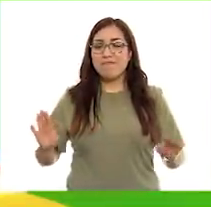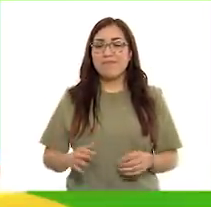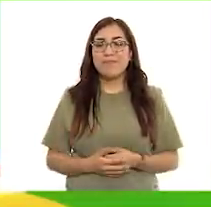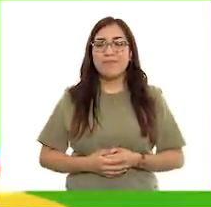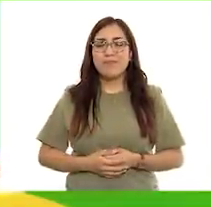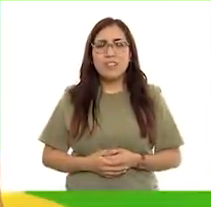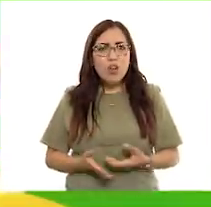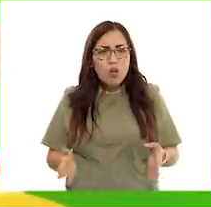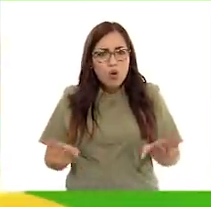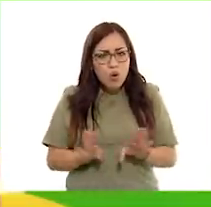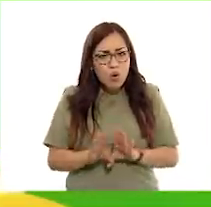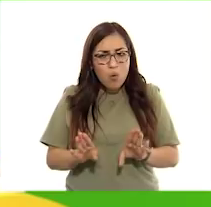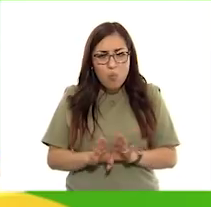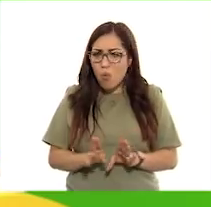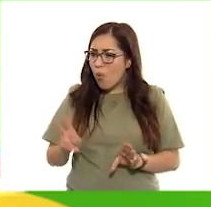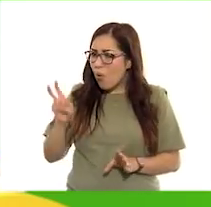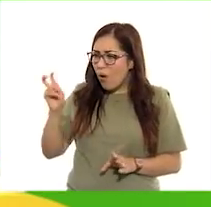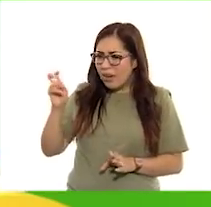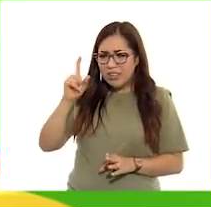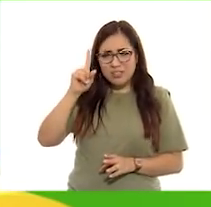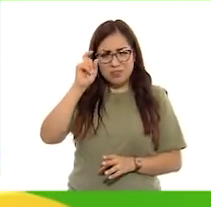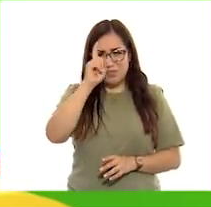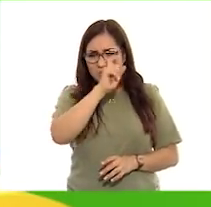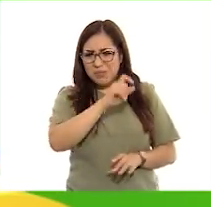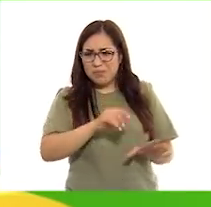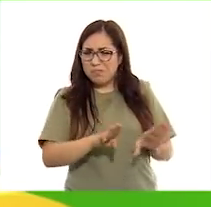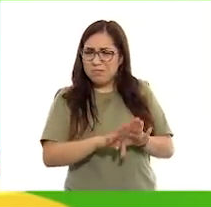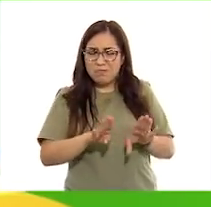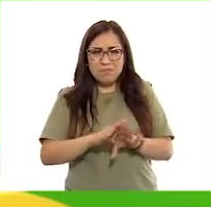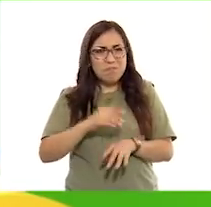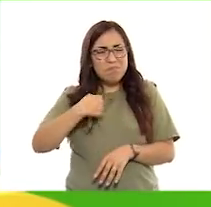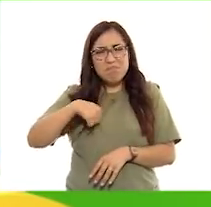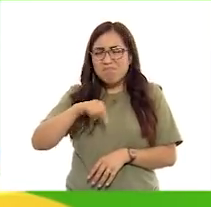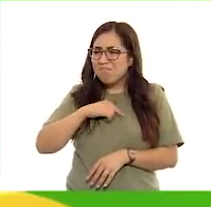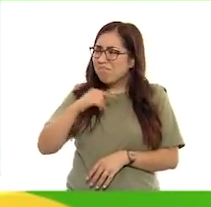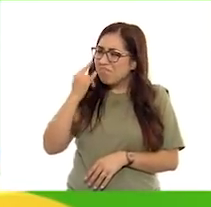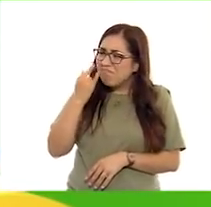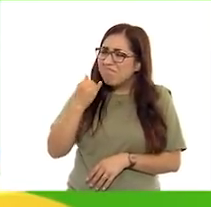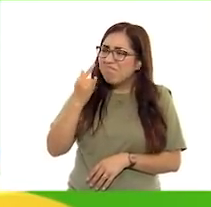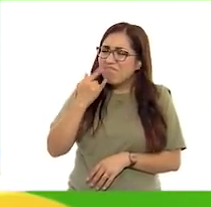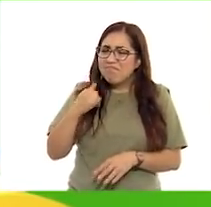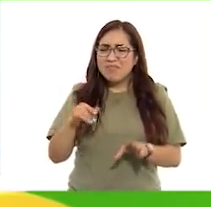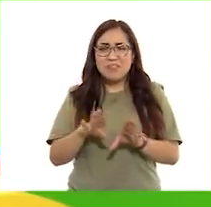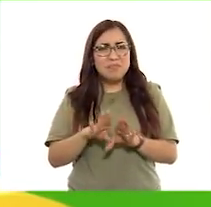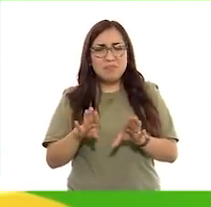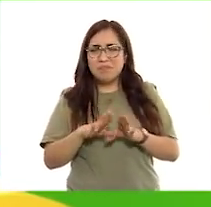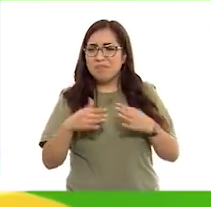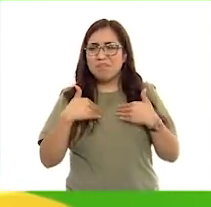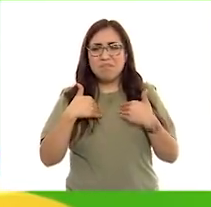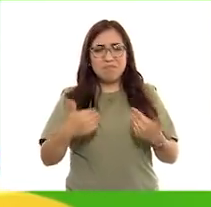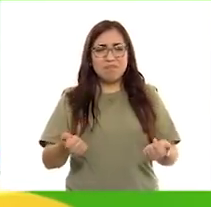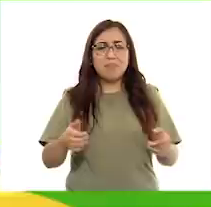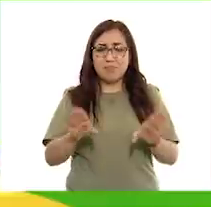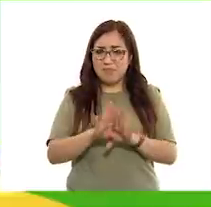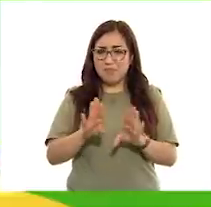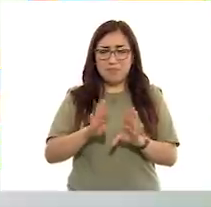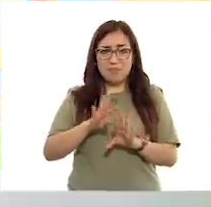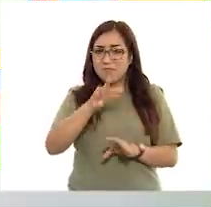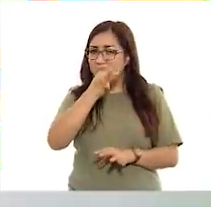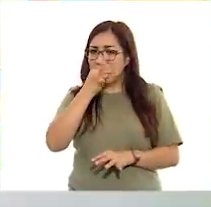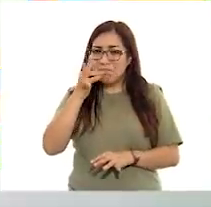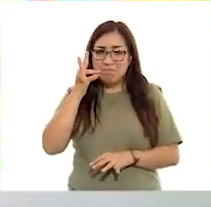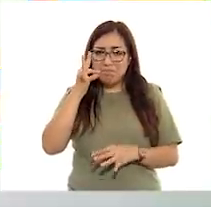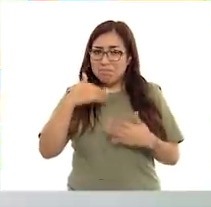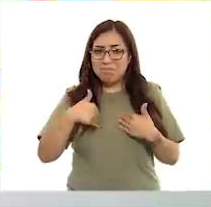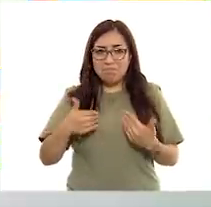No, eso es muy difícil. Nos va a costar mucho trabajo saber cuántos objetos hay, sí.